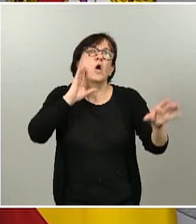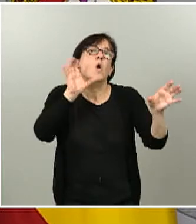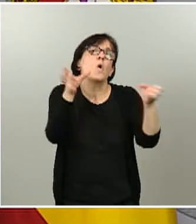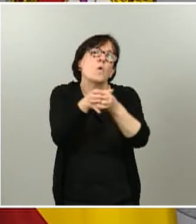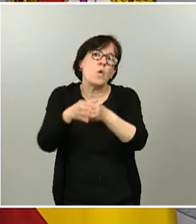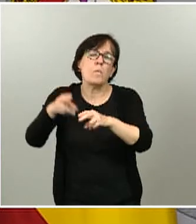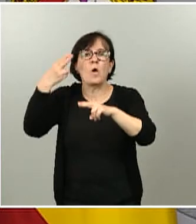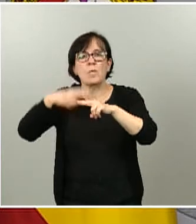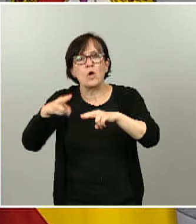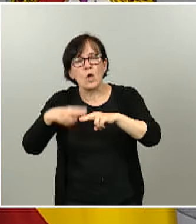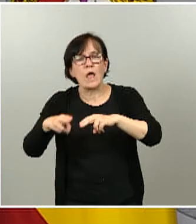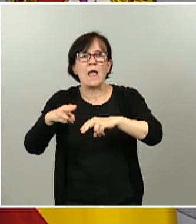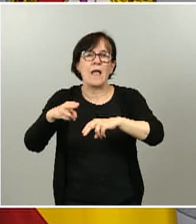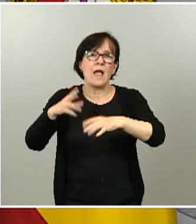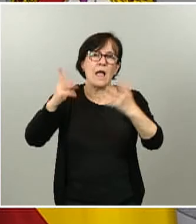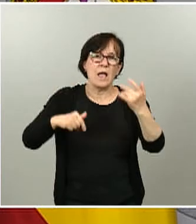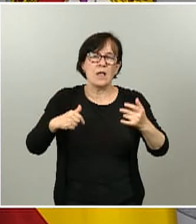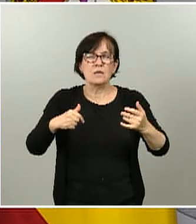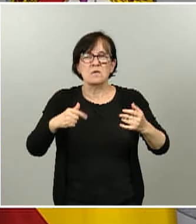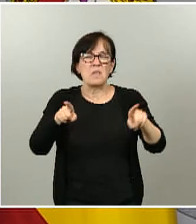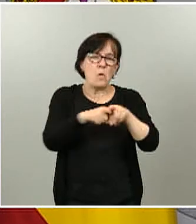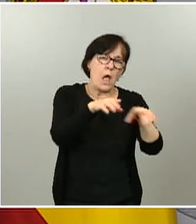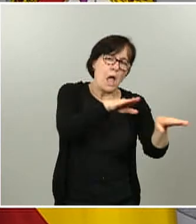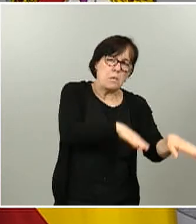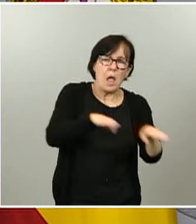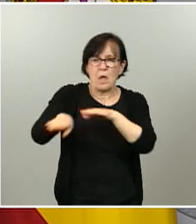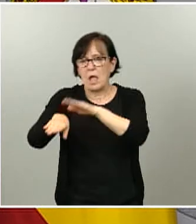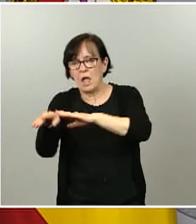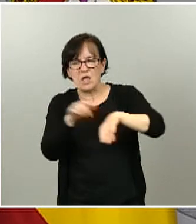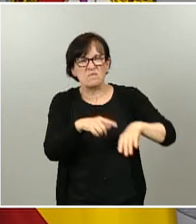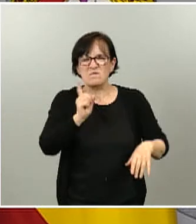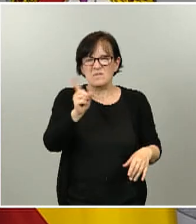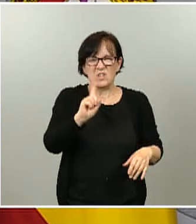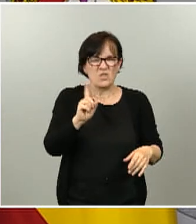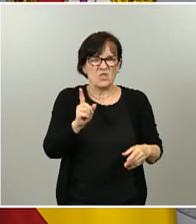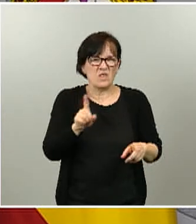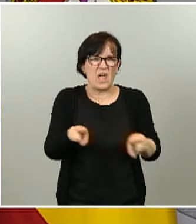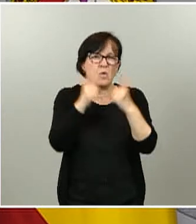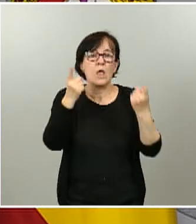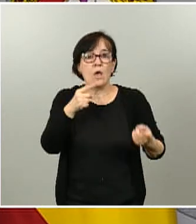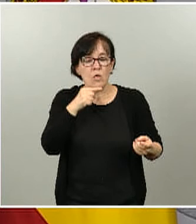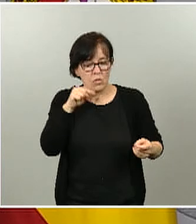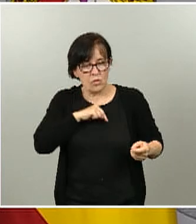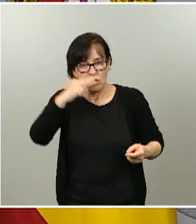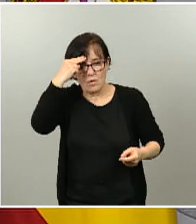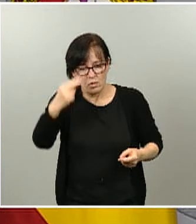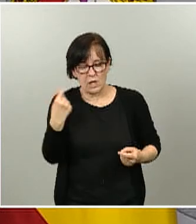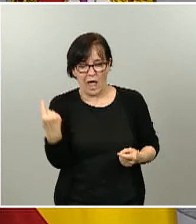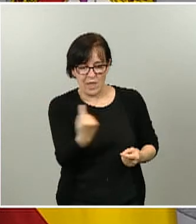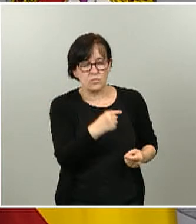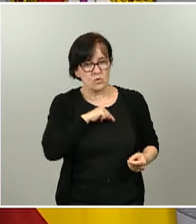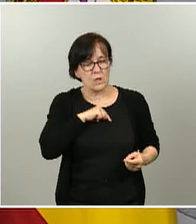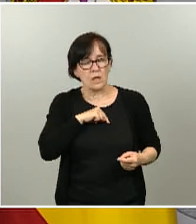administraciones que vistan de un color u otro, como usted comprenderá, eso no tiene nada que ver con el dolor que cada uno siente y que cada uno